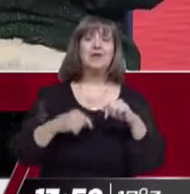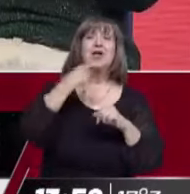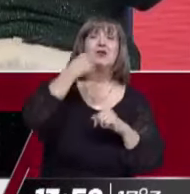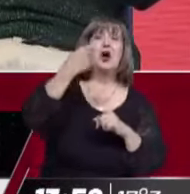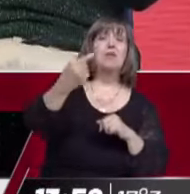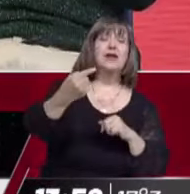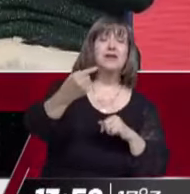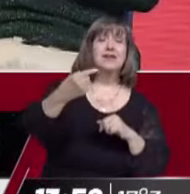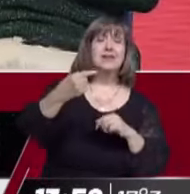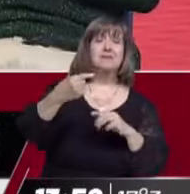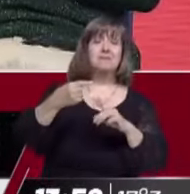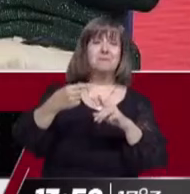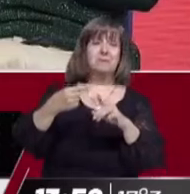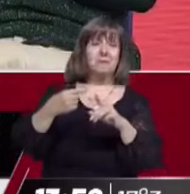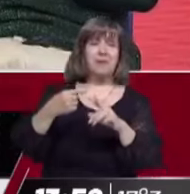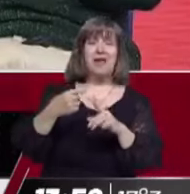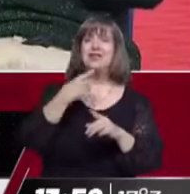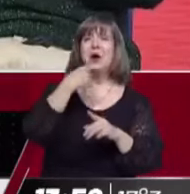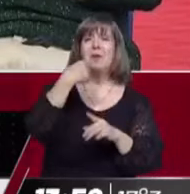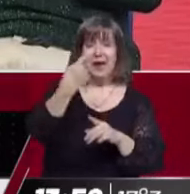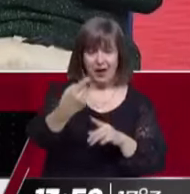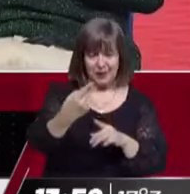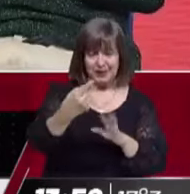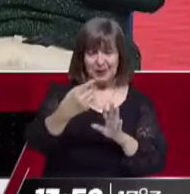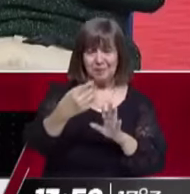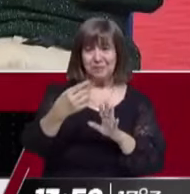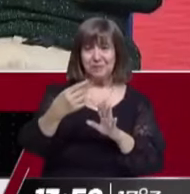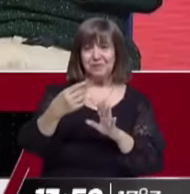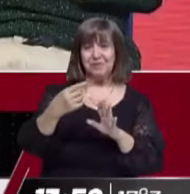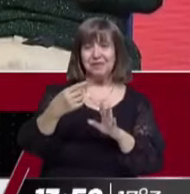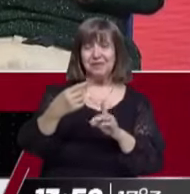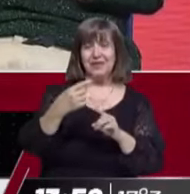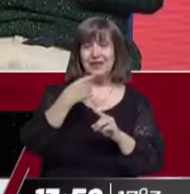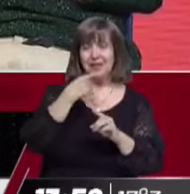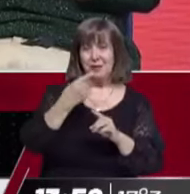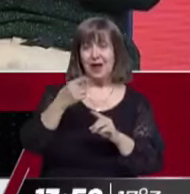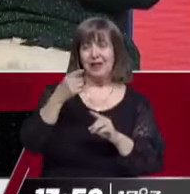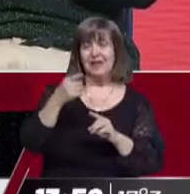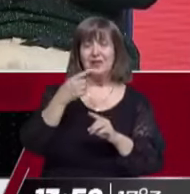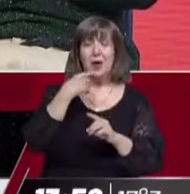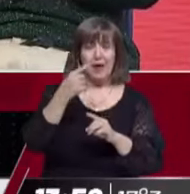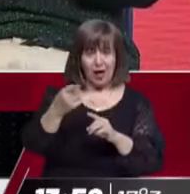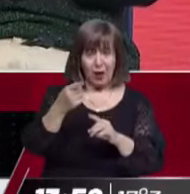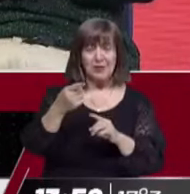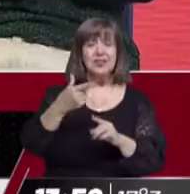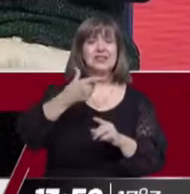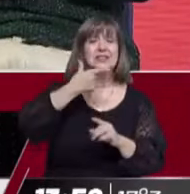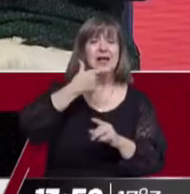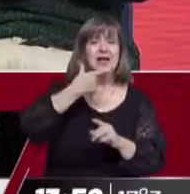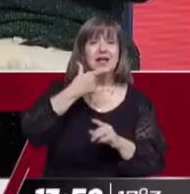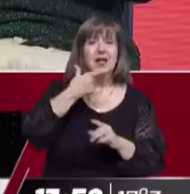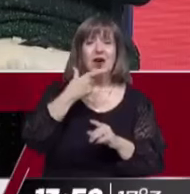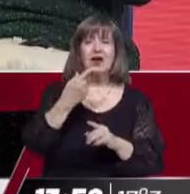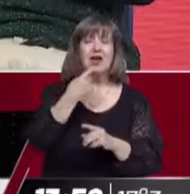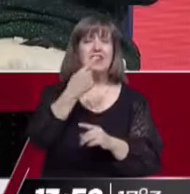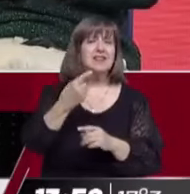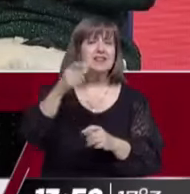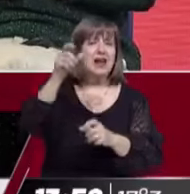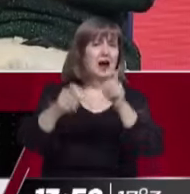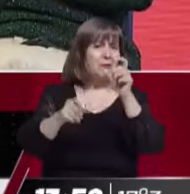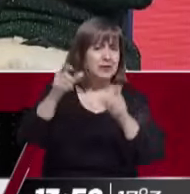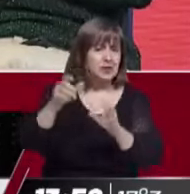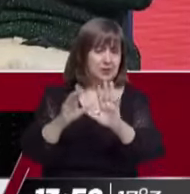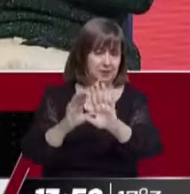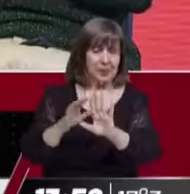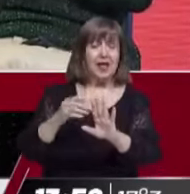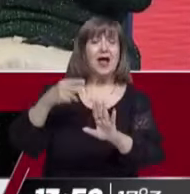¿Vos cuando en voy a Mendoza tengo que decirle así? Definitivamente, sí. Adrián, muy bien, bien mendocino. A mí me da miedo, Sergio te pregunta por